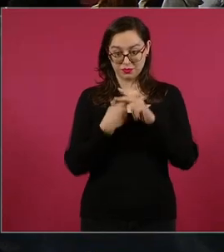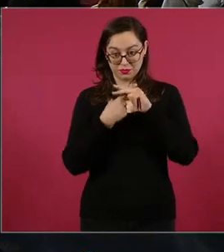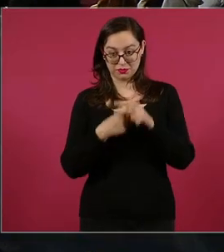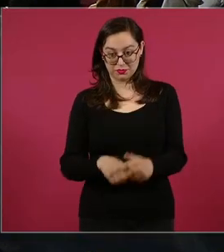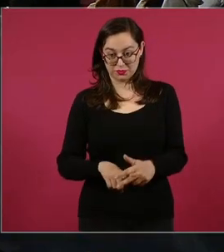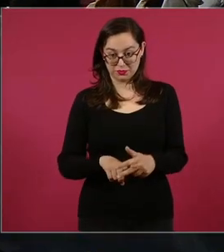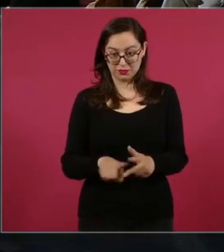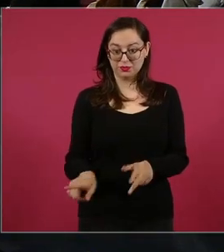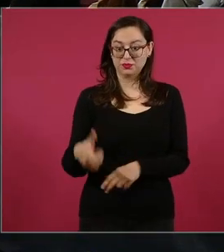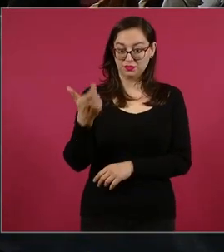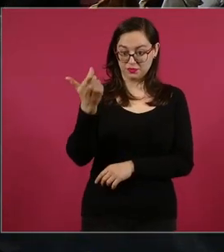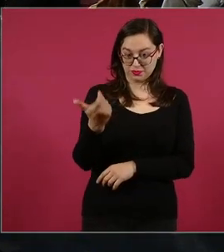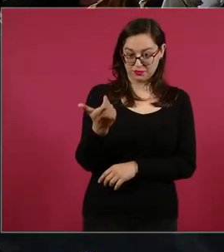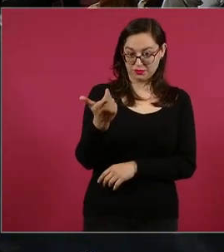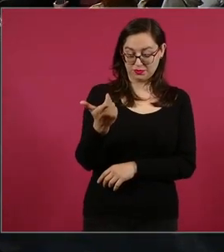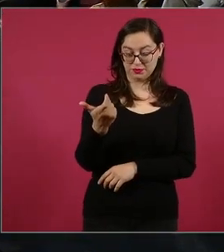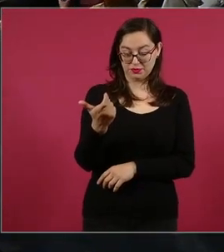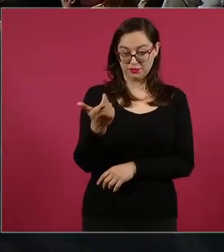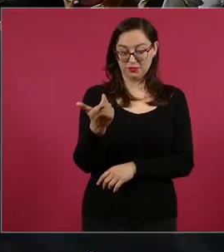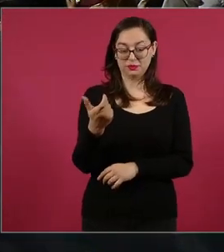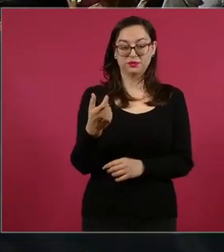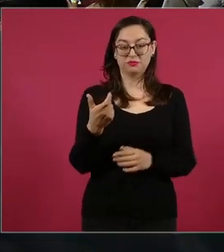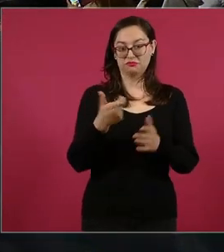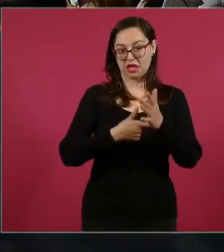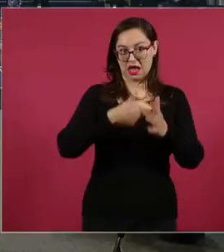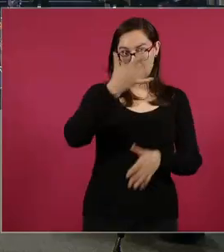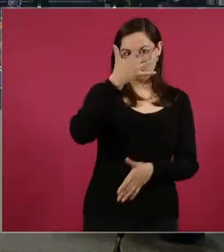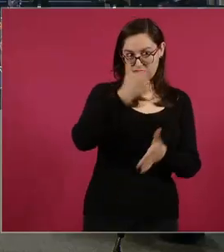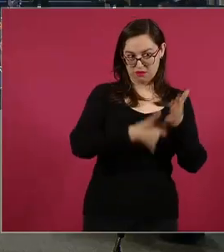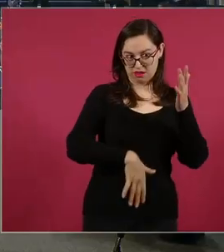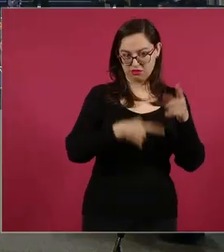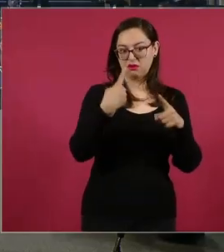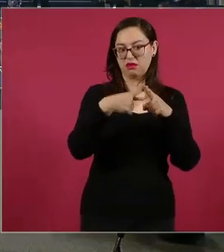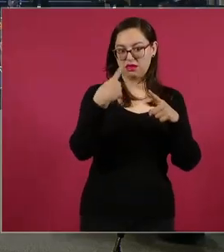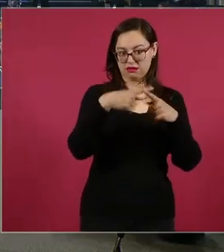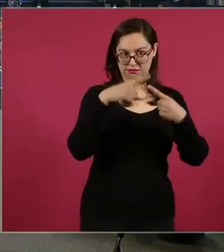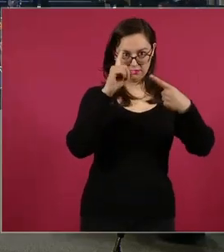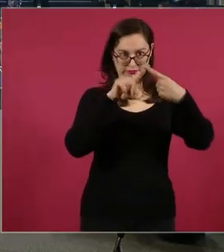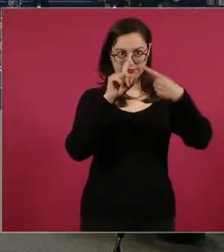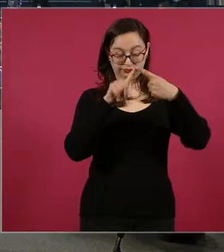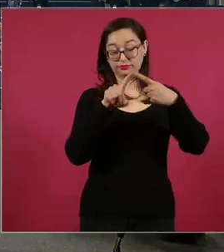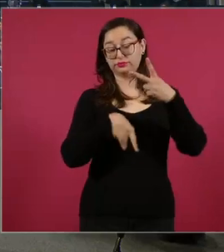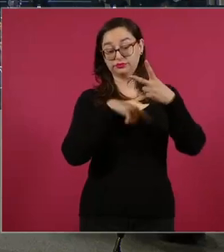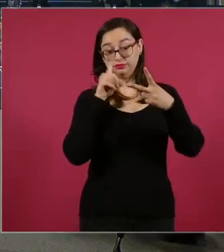precios y luego Tren Maya. Y